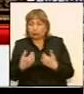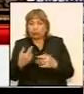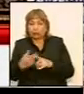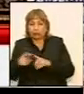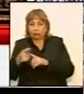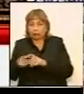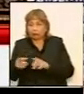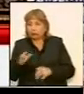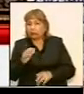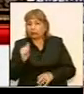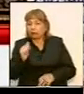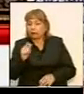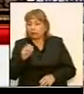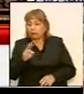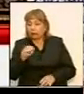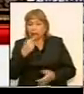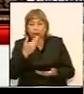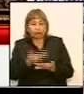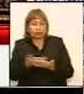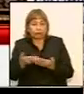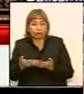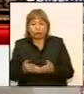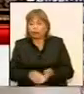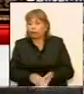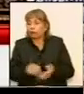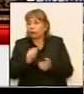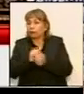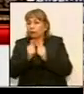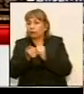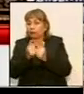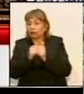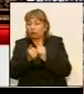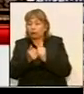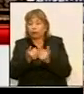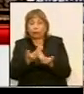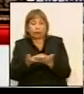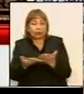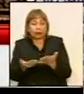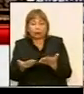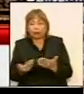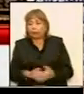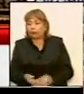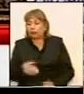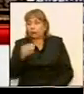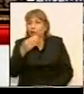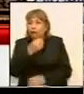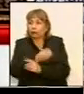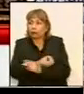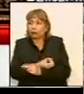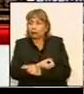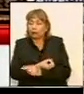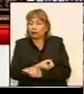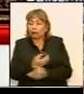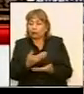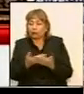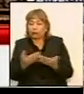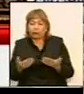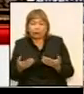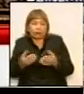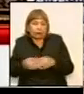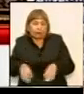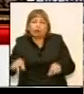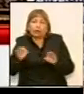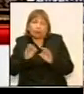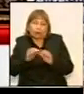algunos netamente tributarios, como el cambio que inició el gobierno de Humala cuando recién asumió, pero lo más importante ha